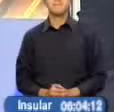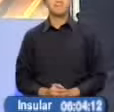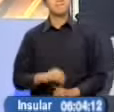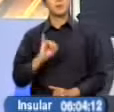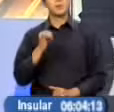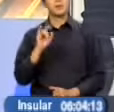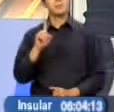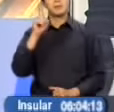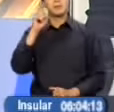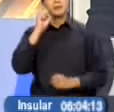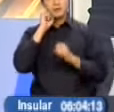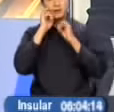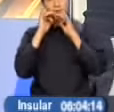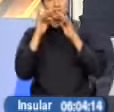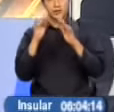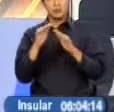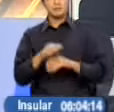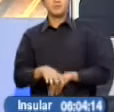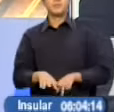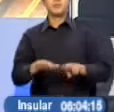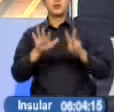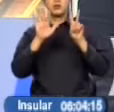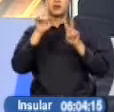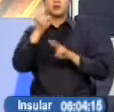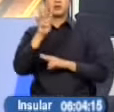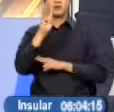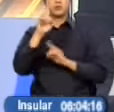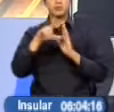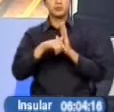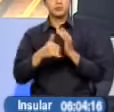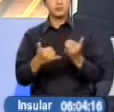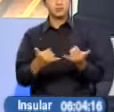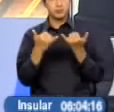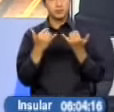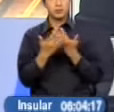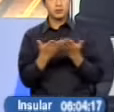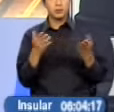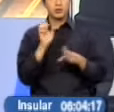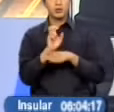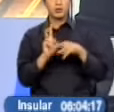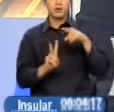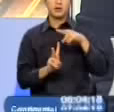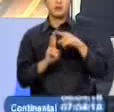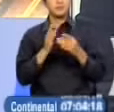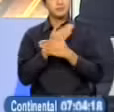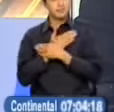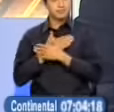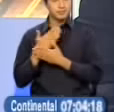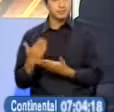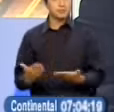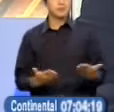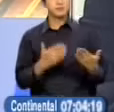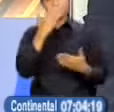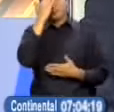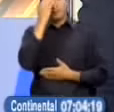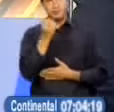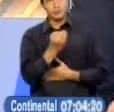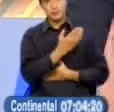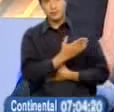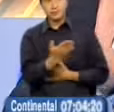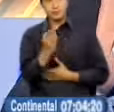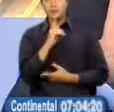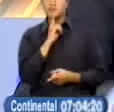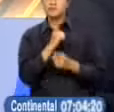es 1º de septiembre de 7 y 4 minutos pensamiento crítico aquí en ecuador tv bienvenidos y muy buenos días y